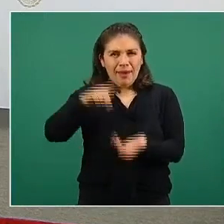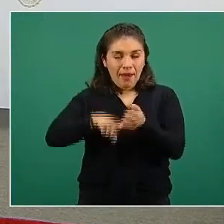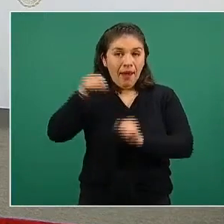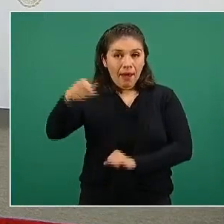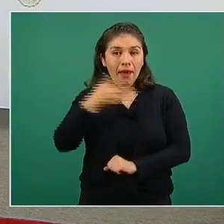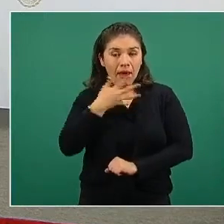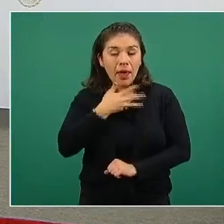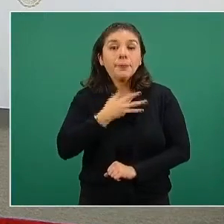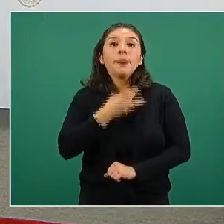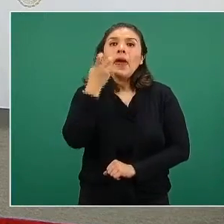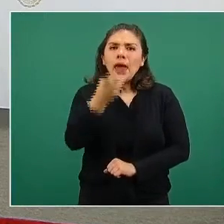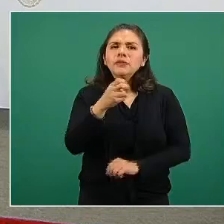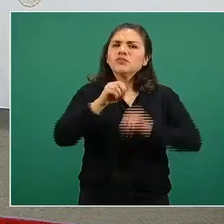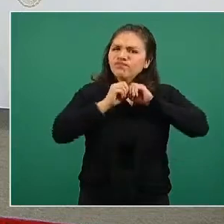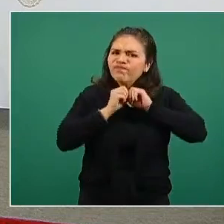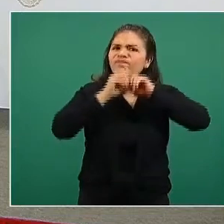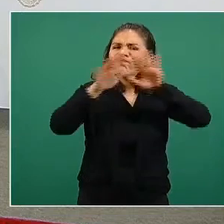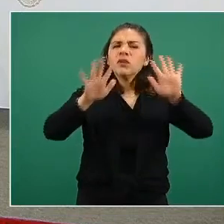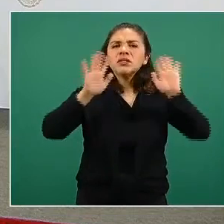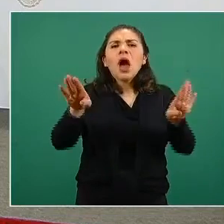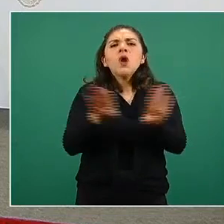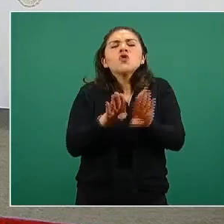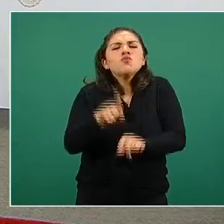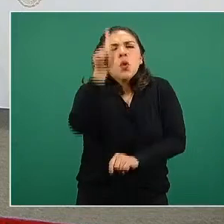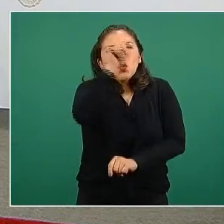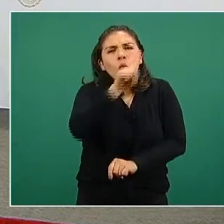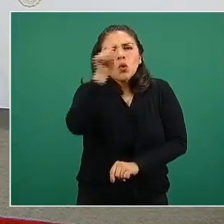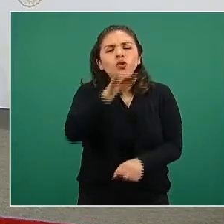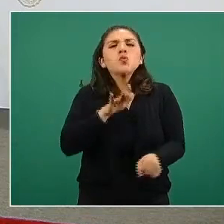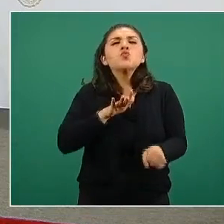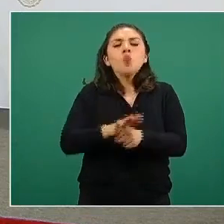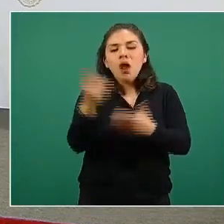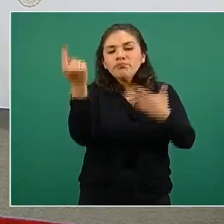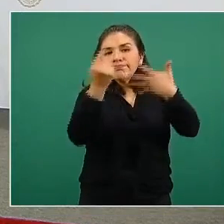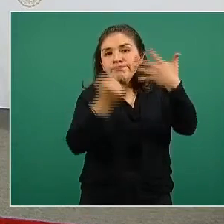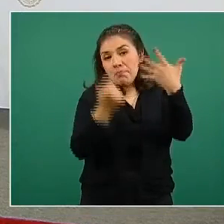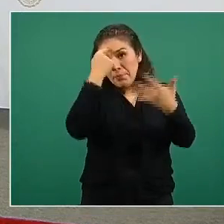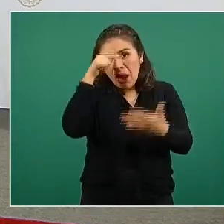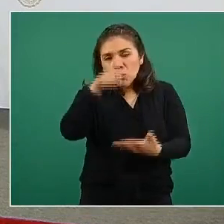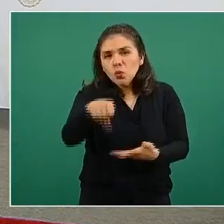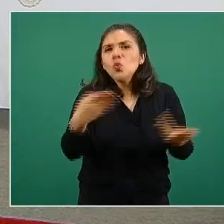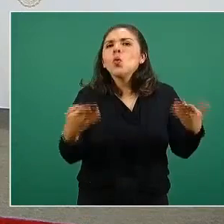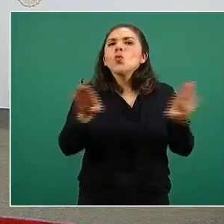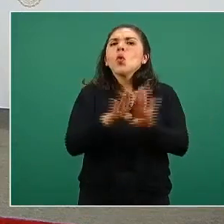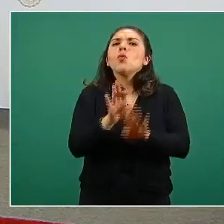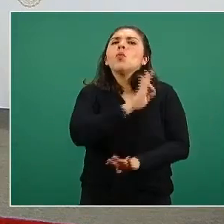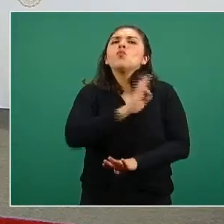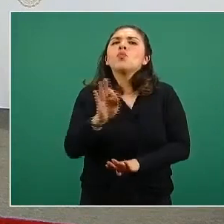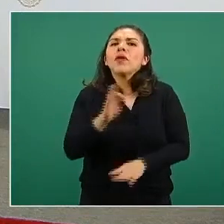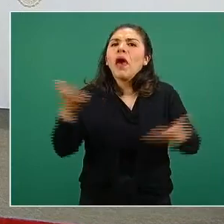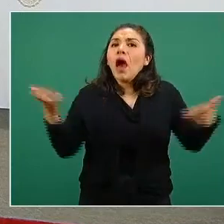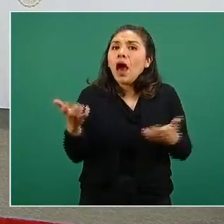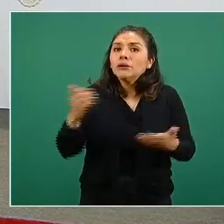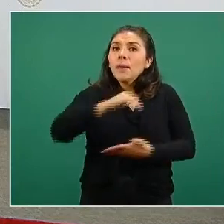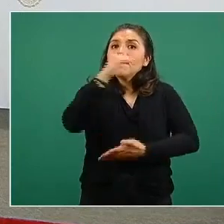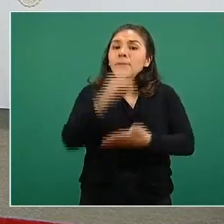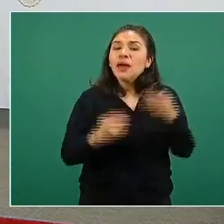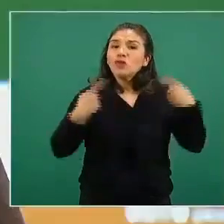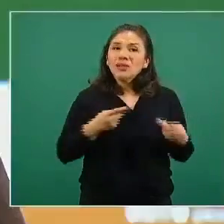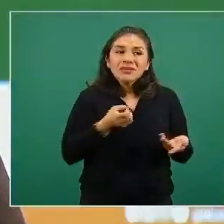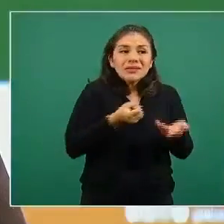coronavirus.gov.mx, en donde se emiten las recomendaciones para efectos de cómo poder disminuir, por un lado, la